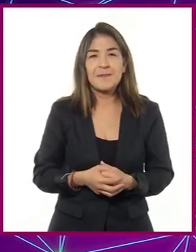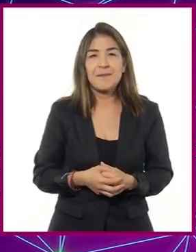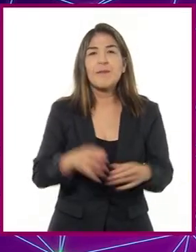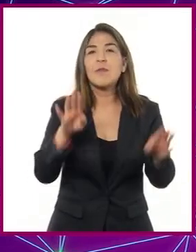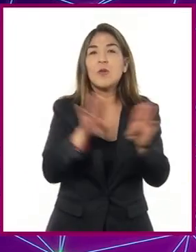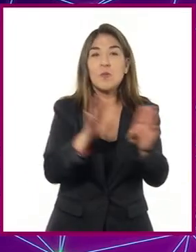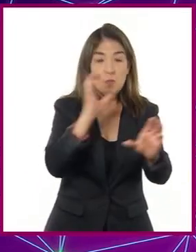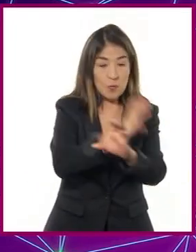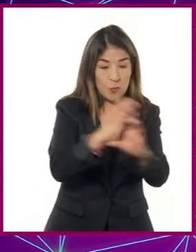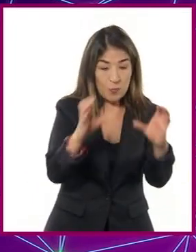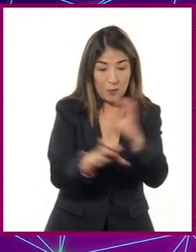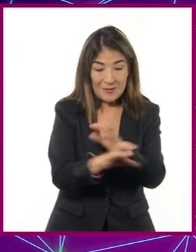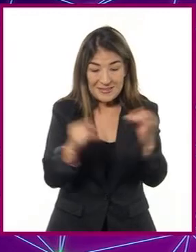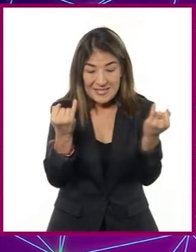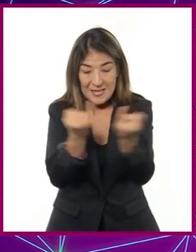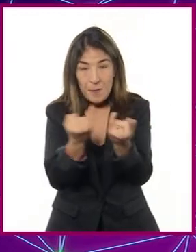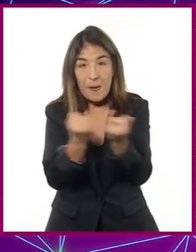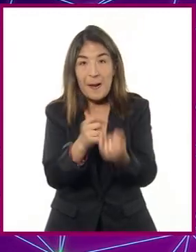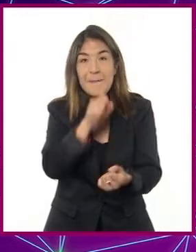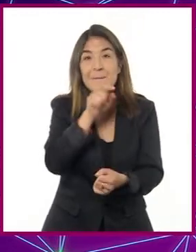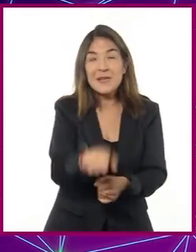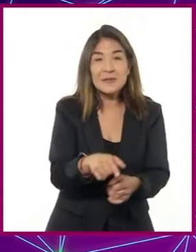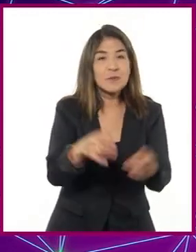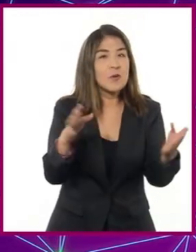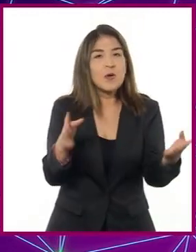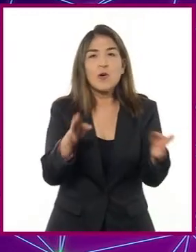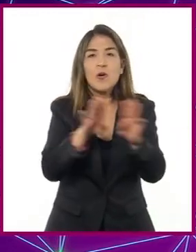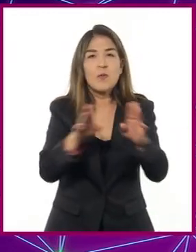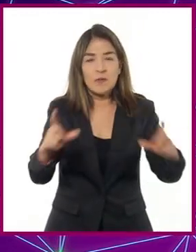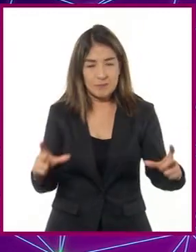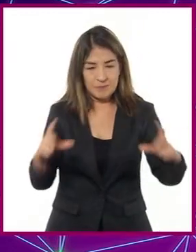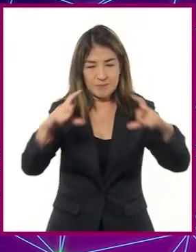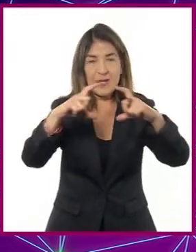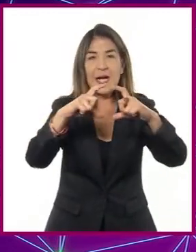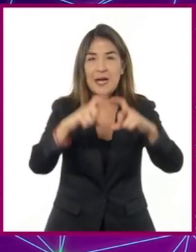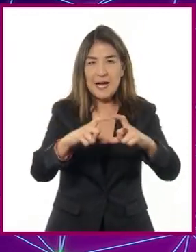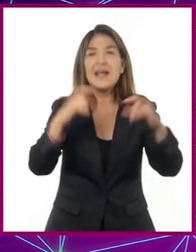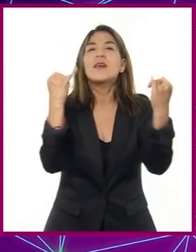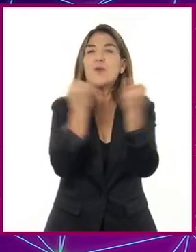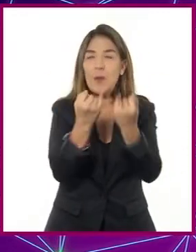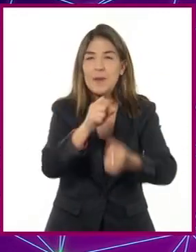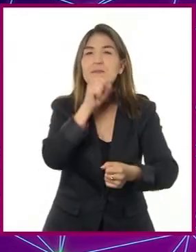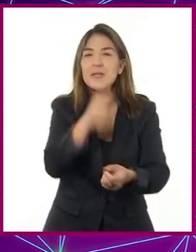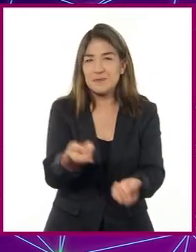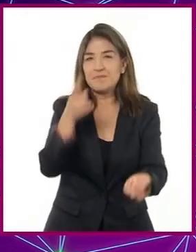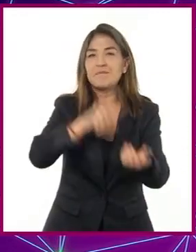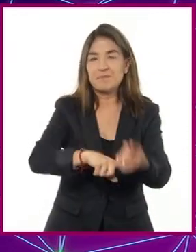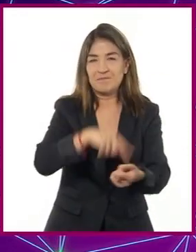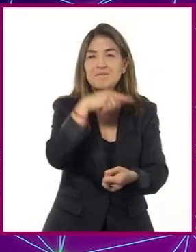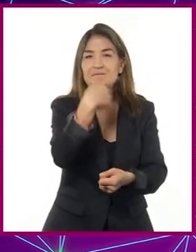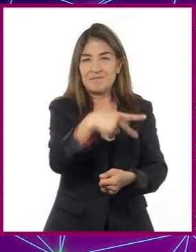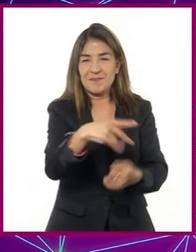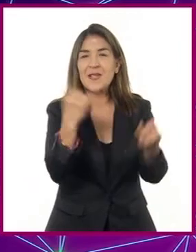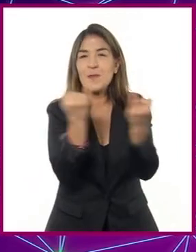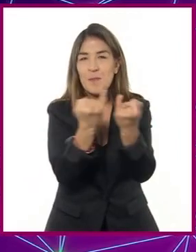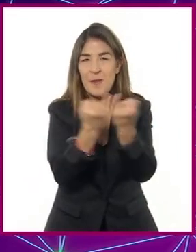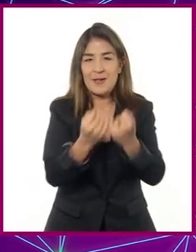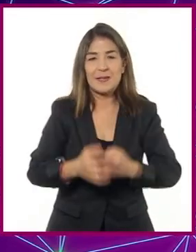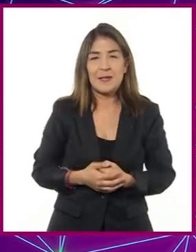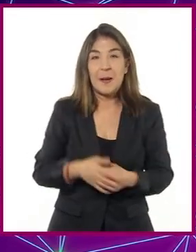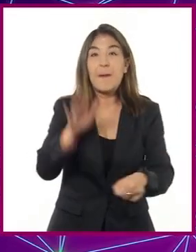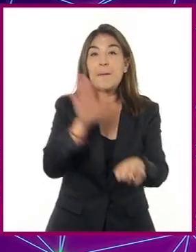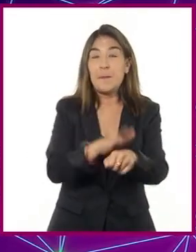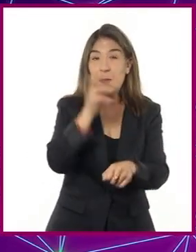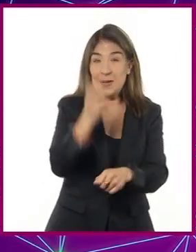cosas iguales a una misma cosa son también iguales entre sí. Por